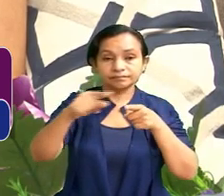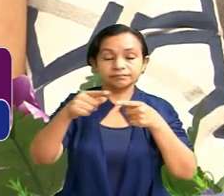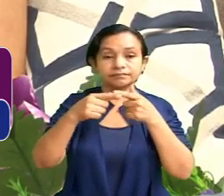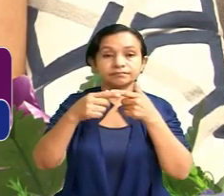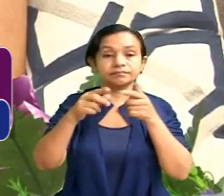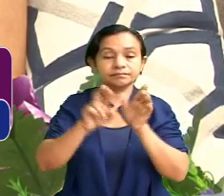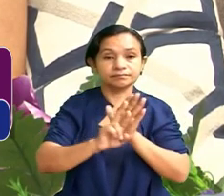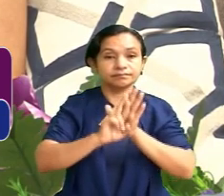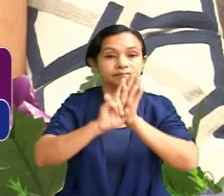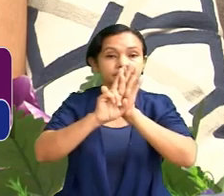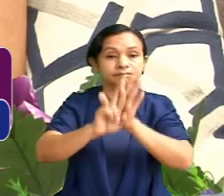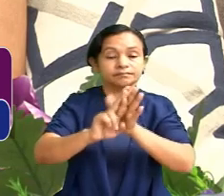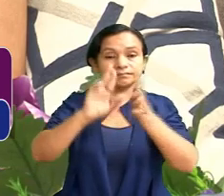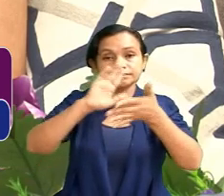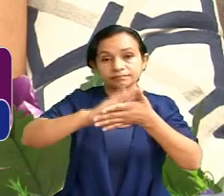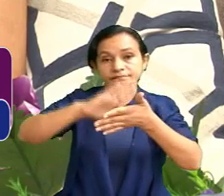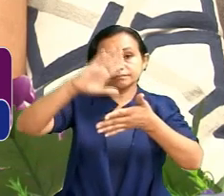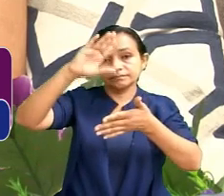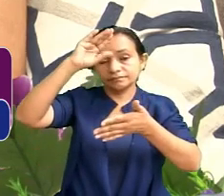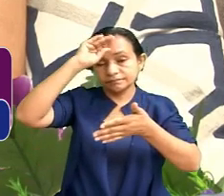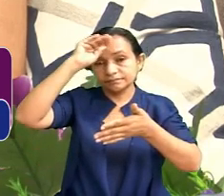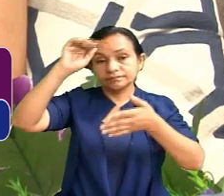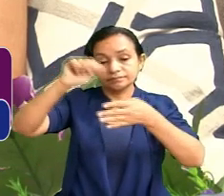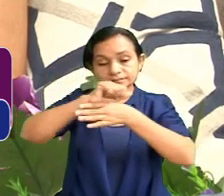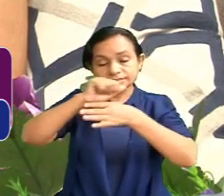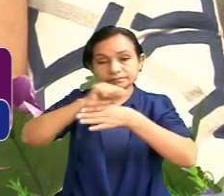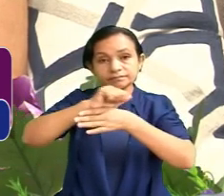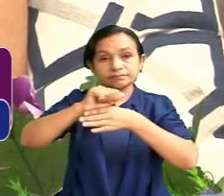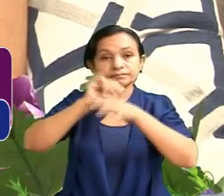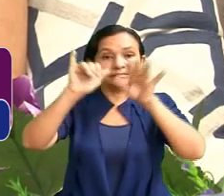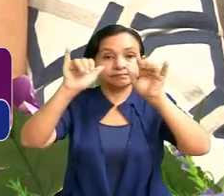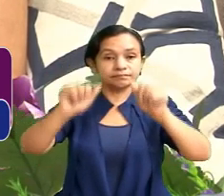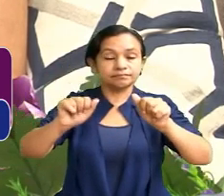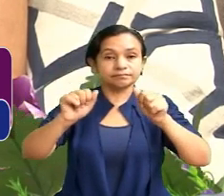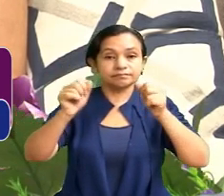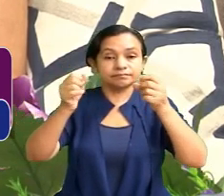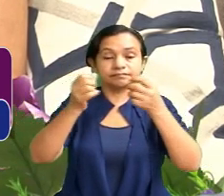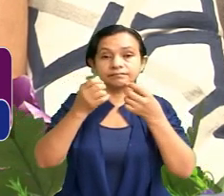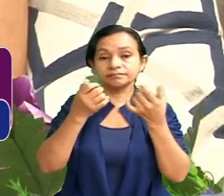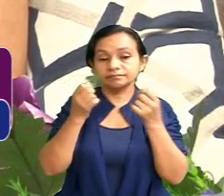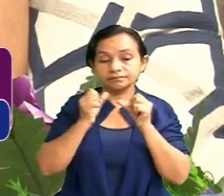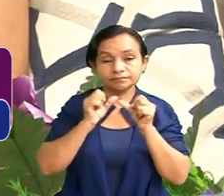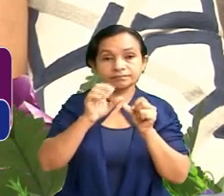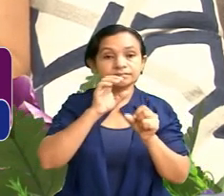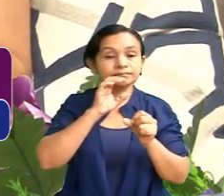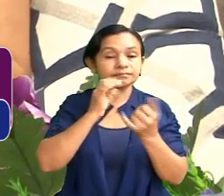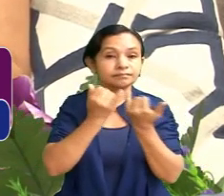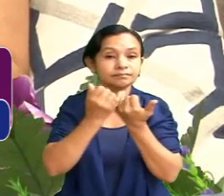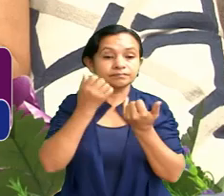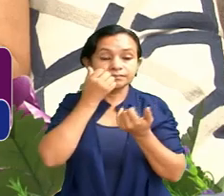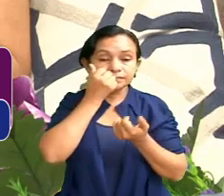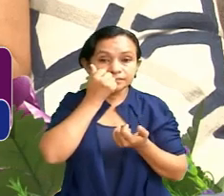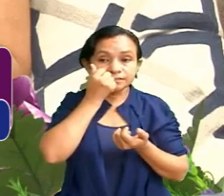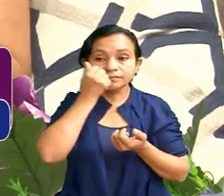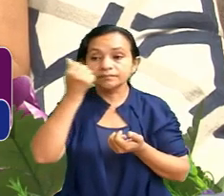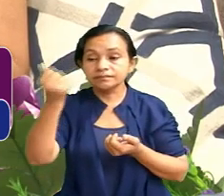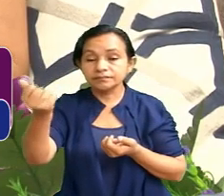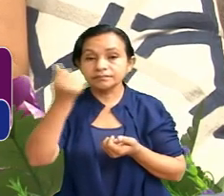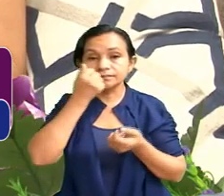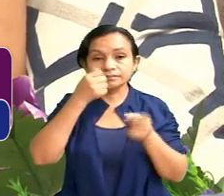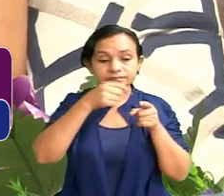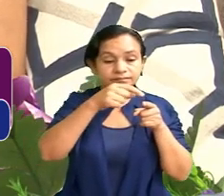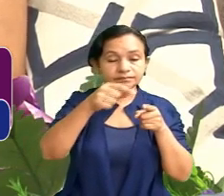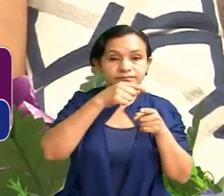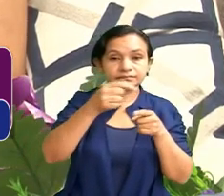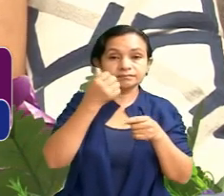que estén capacitadas que están equipadas verdad que tienen comunicación permanente con los puestos de mando en el municipio con el